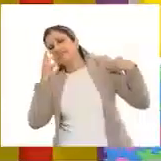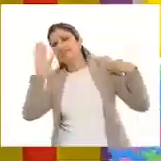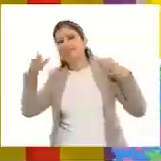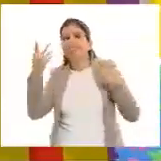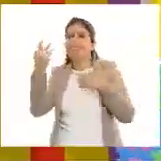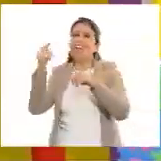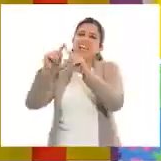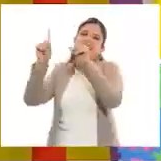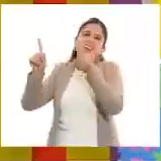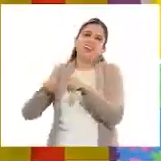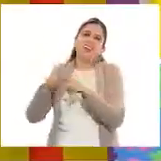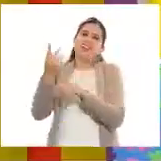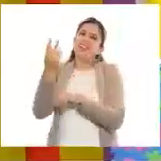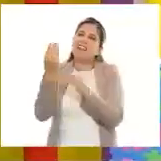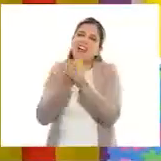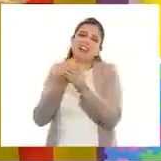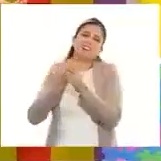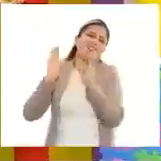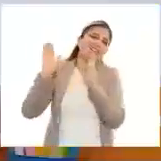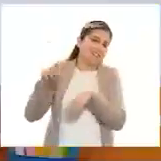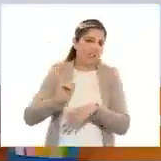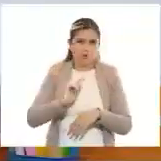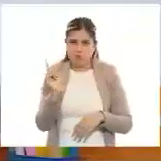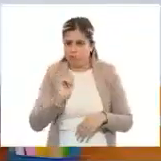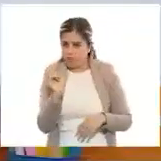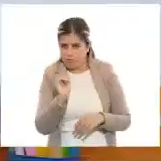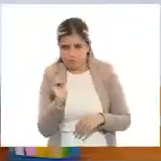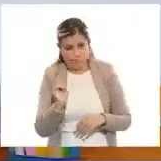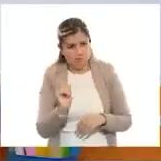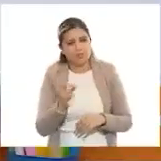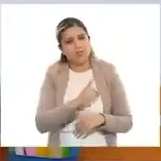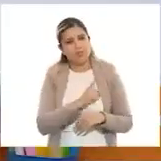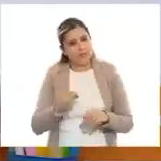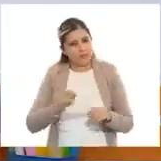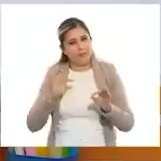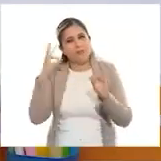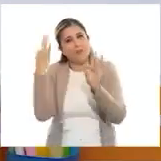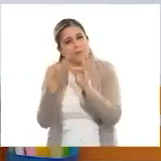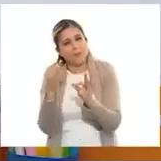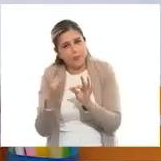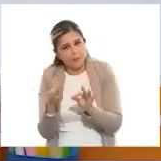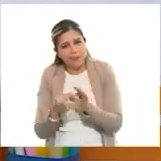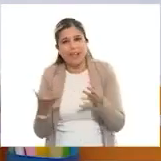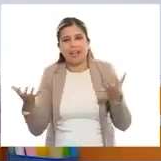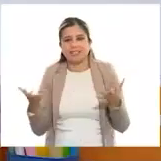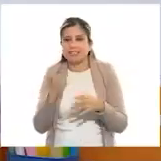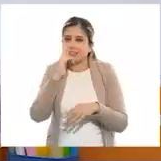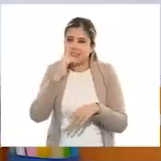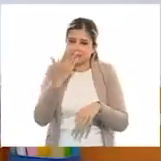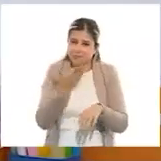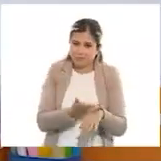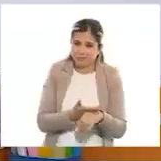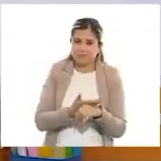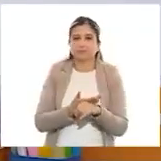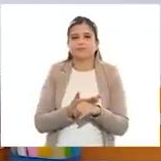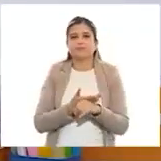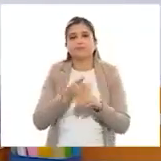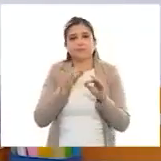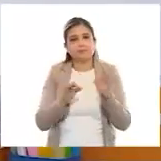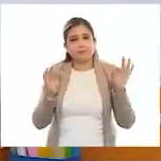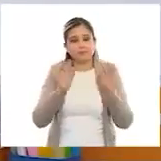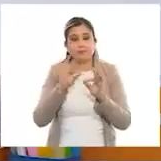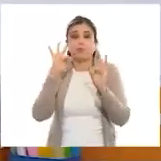tarde a mi clase. No entres. No. Sí, tenemos que hacernos responsables. Sobre todo dijiste algo importante, con